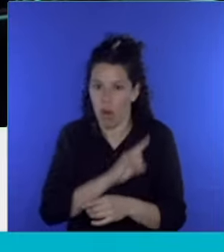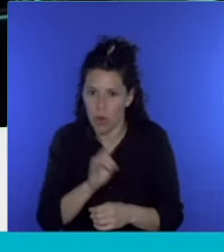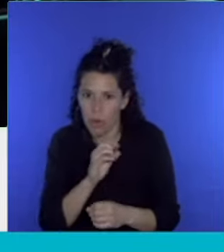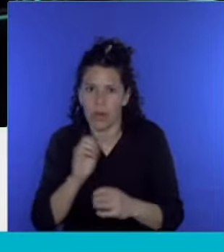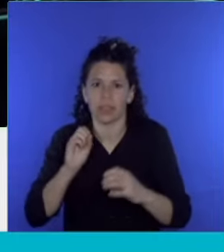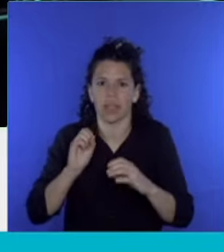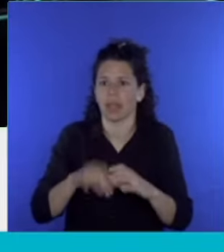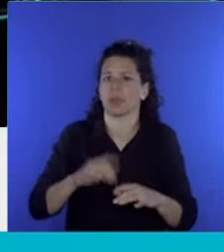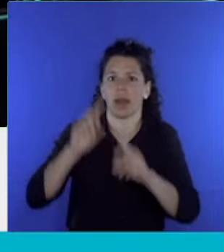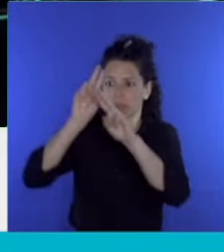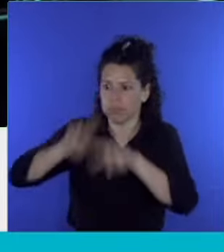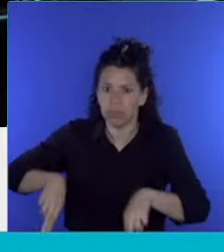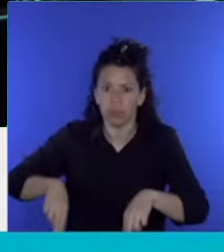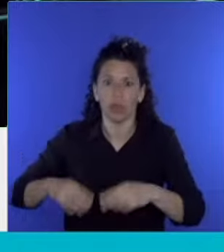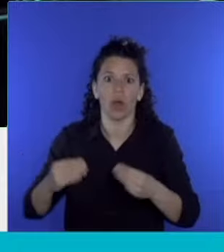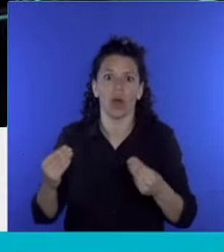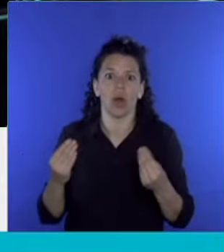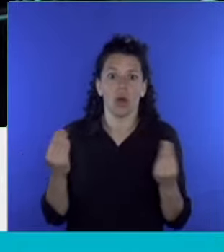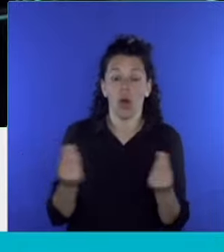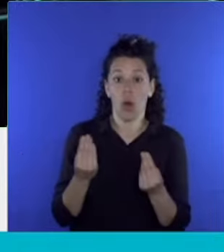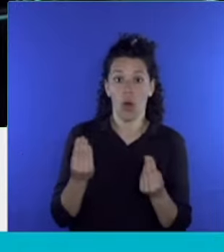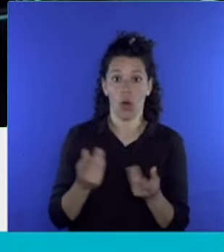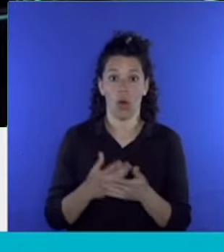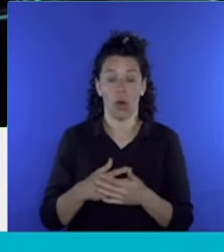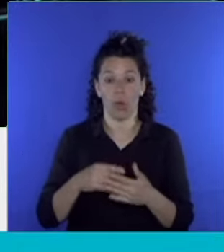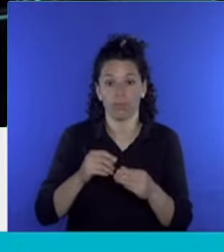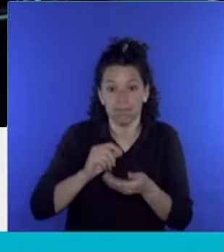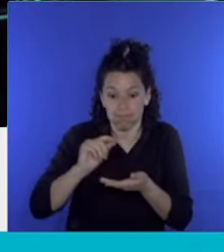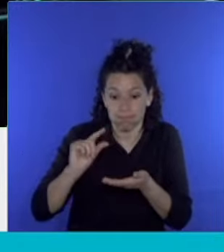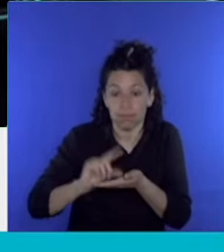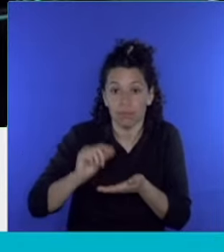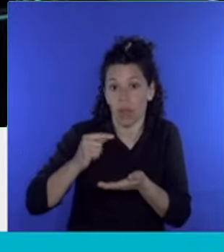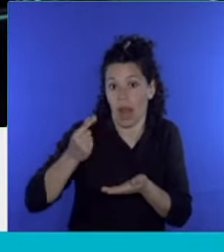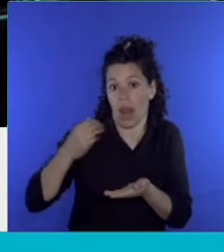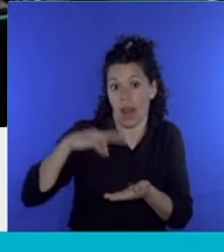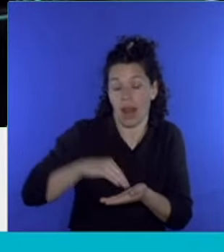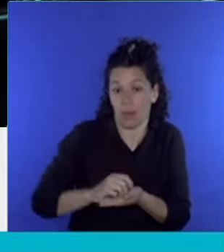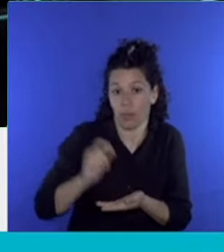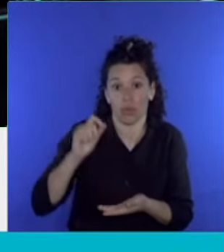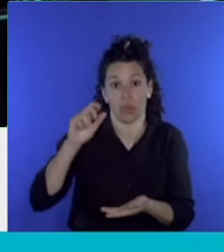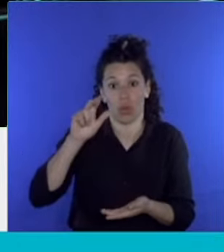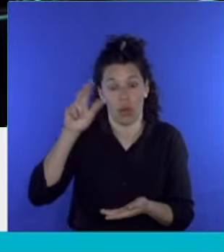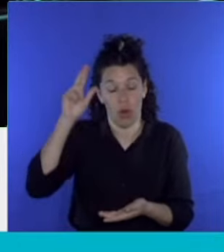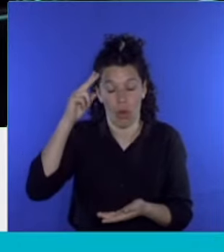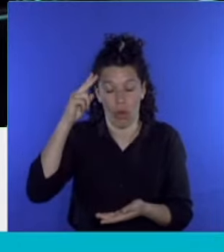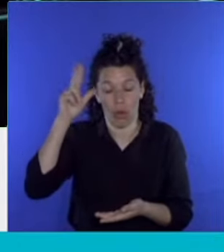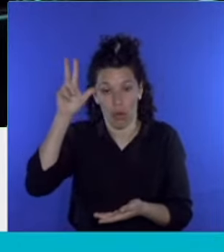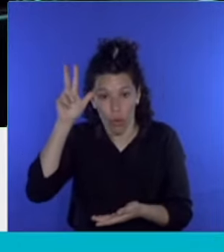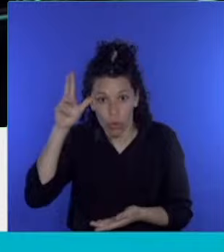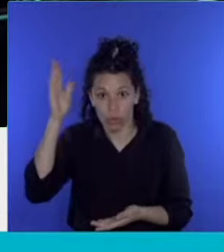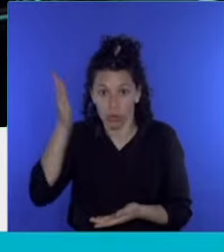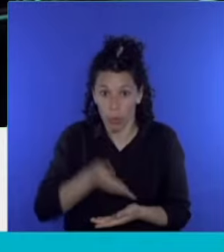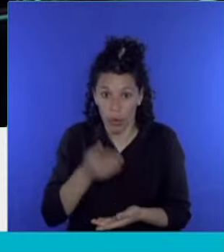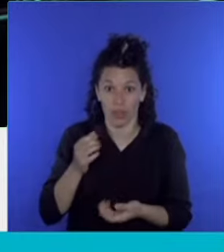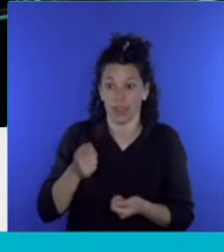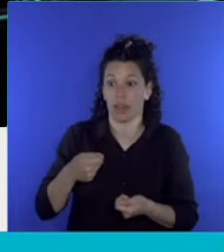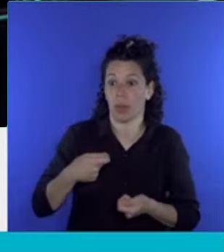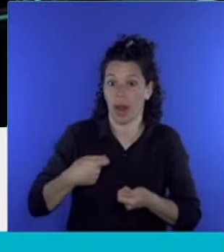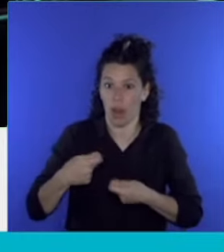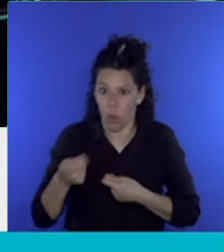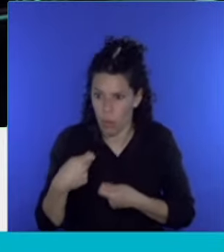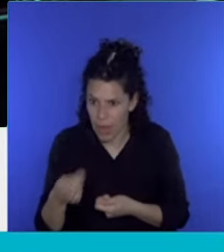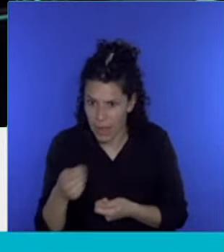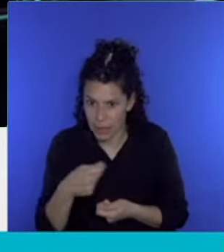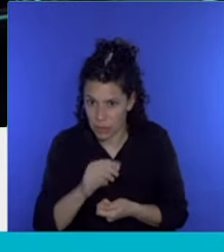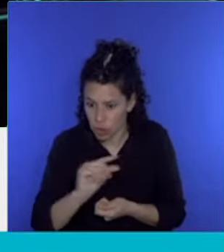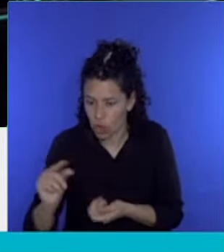vetara el paupérrimo aumento de 8% que se le quería dar a las jubilaciones por es es una